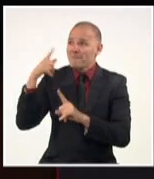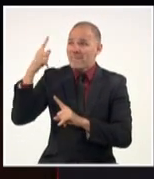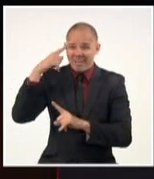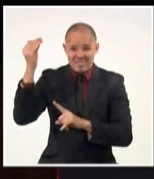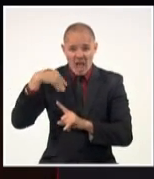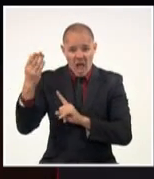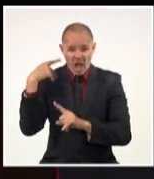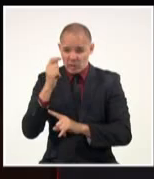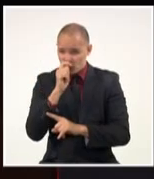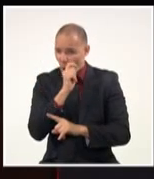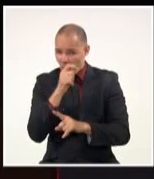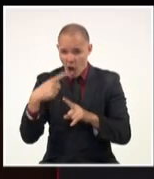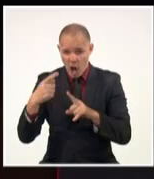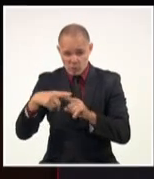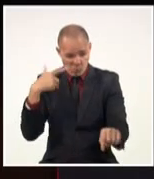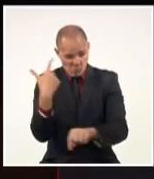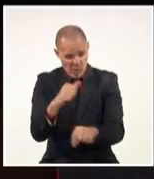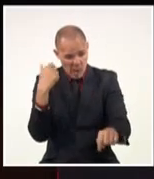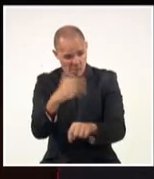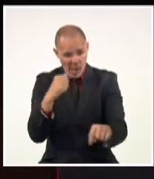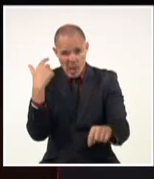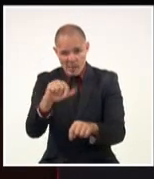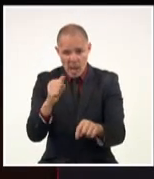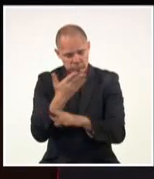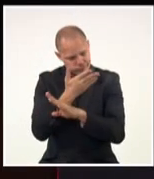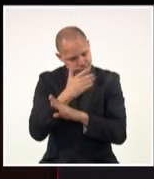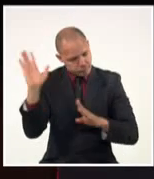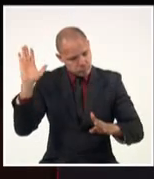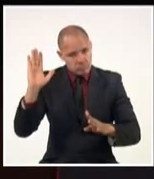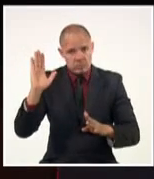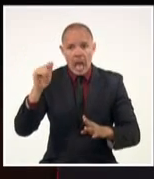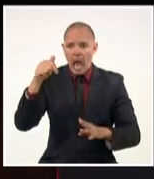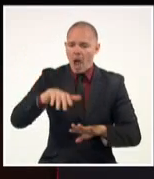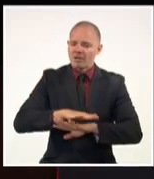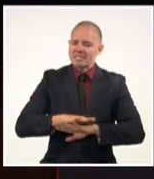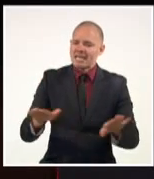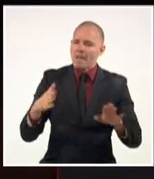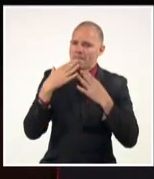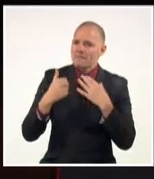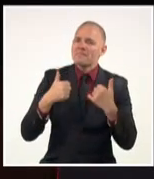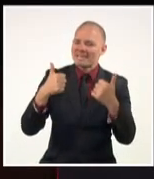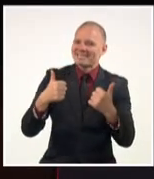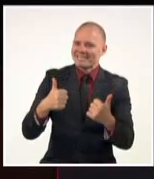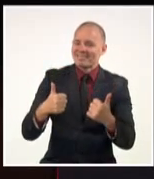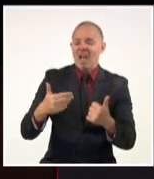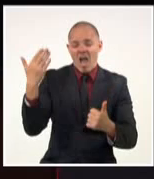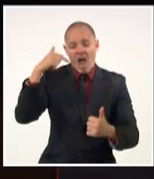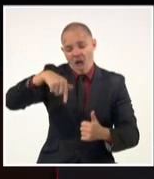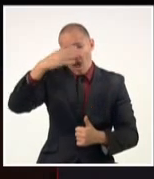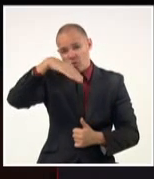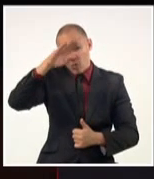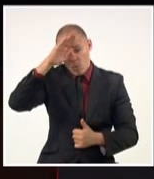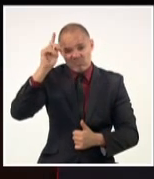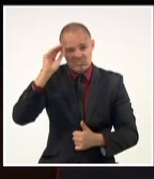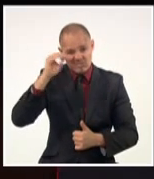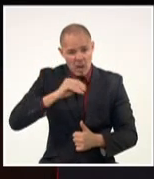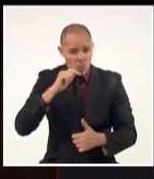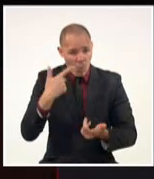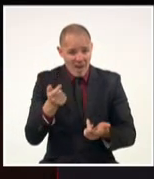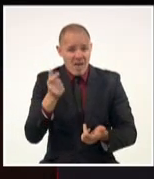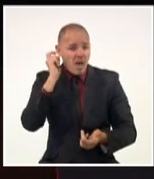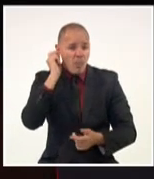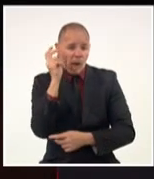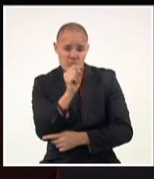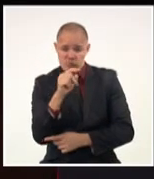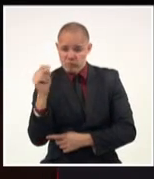humana que se habían naturalizado en el seno de la sociedad cubana, como el trabajo infantil, la prostitución o